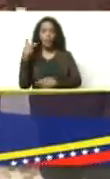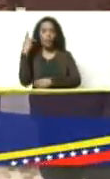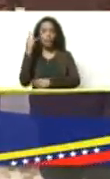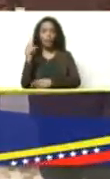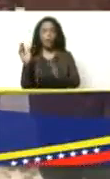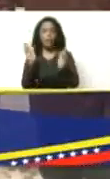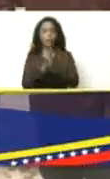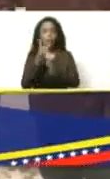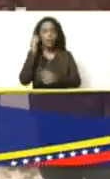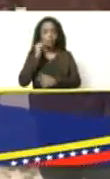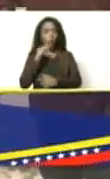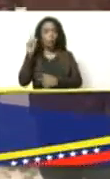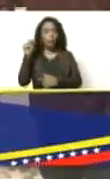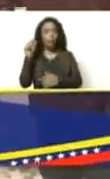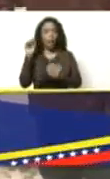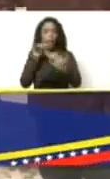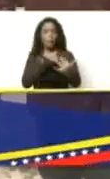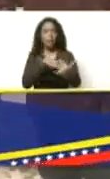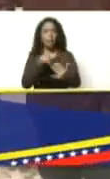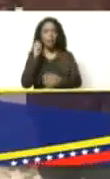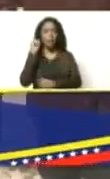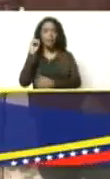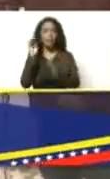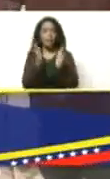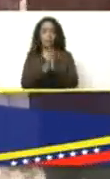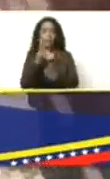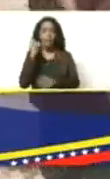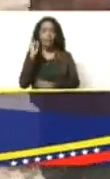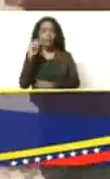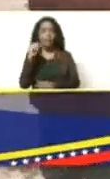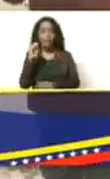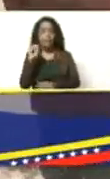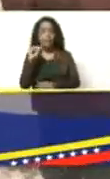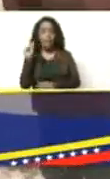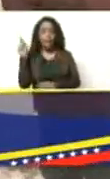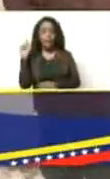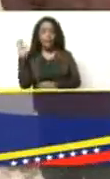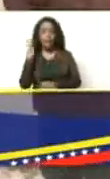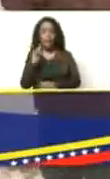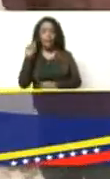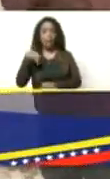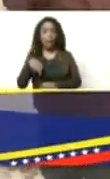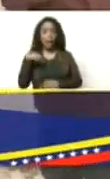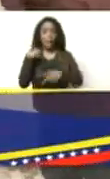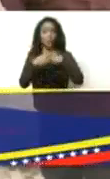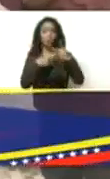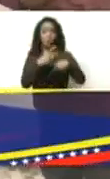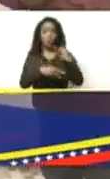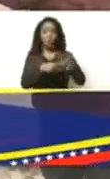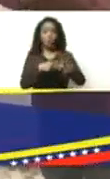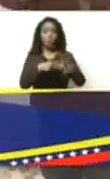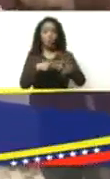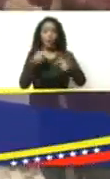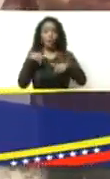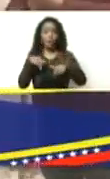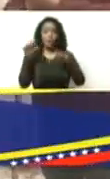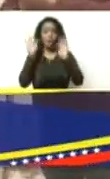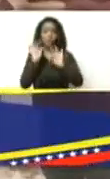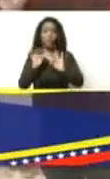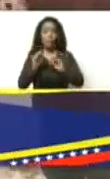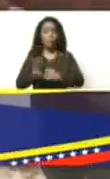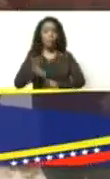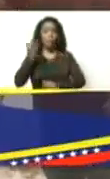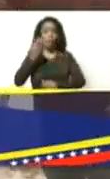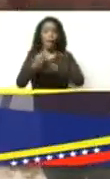comuna Batalla de Santa Inés. Esto es una comuna que, por supuesto, viene en el proceso productivo de manera importante,